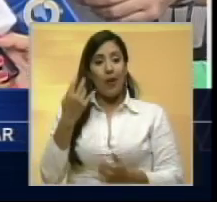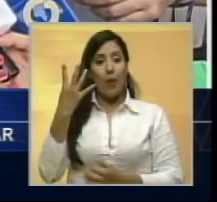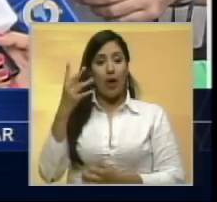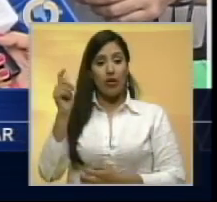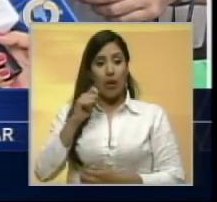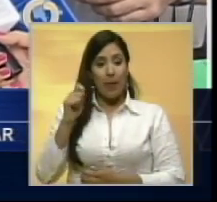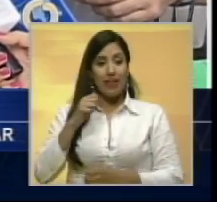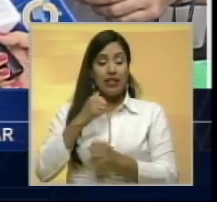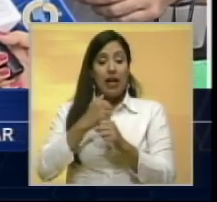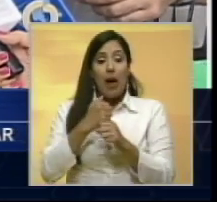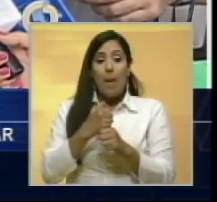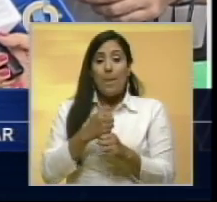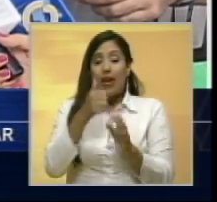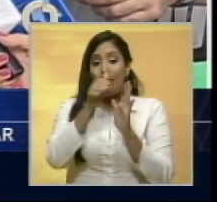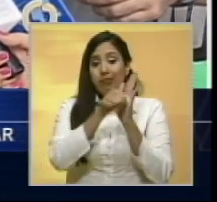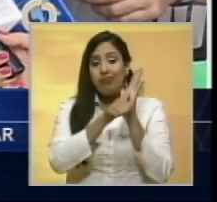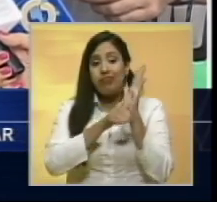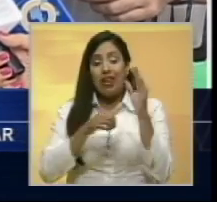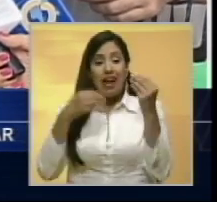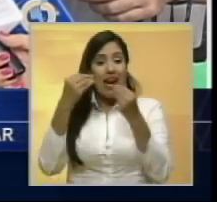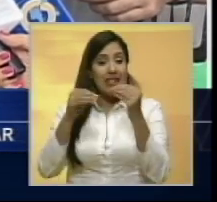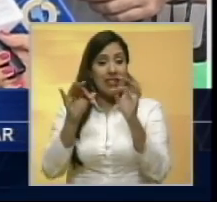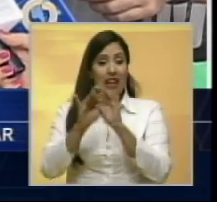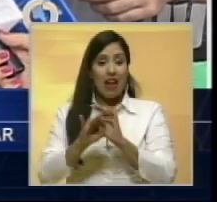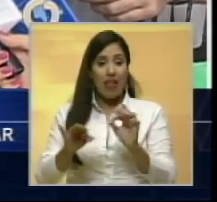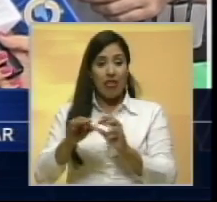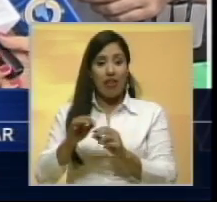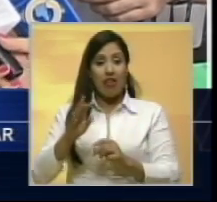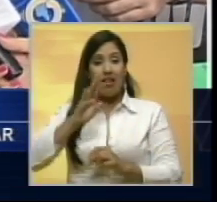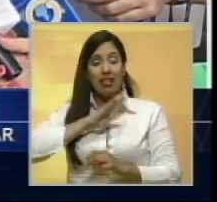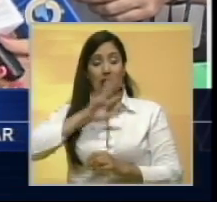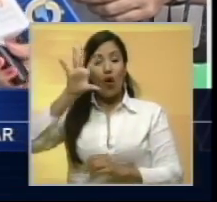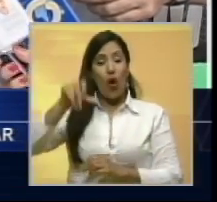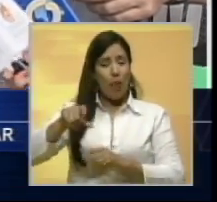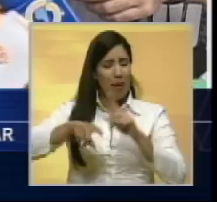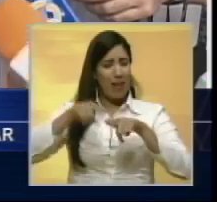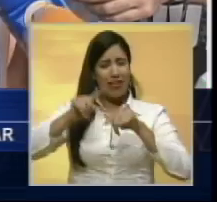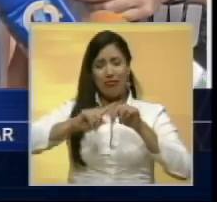meses, esperando por la operación, los cuales ya he comprado